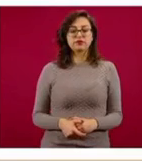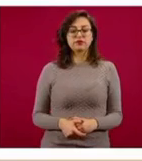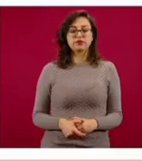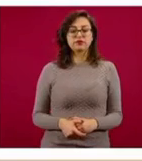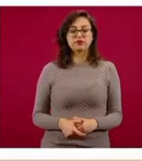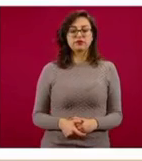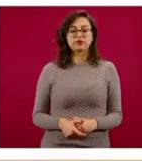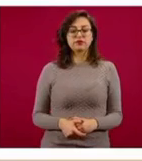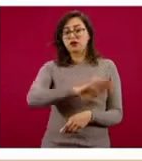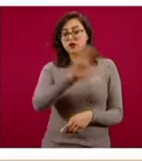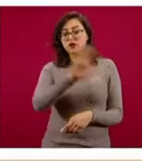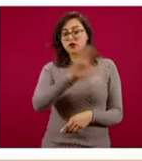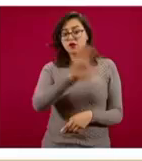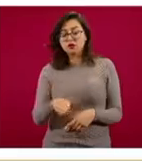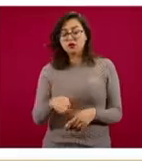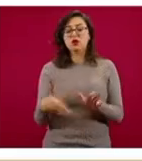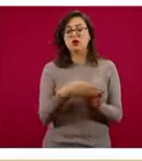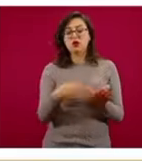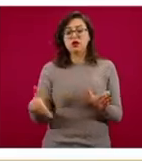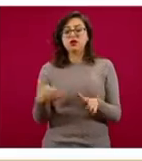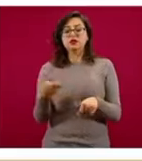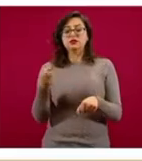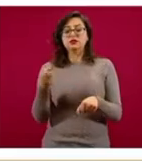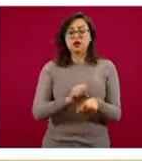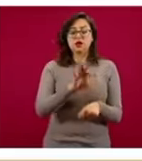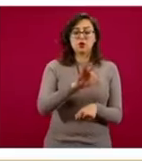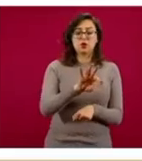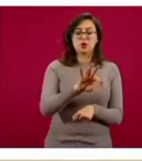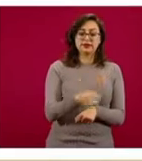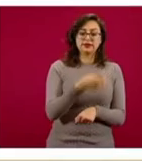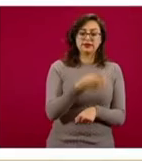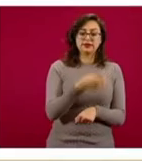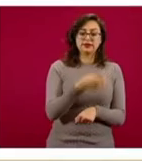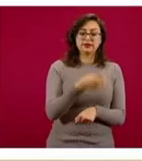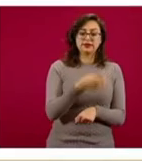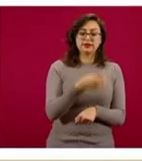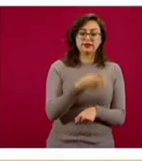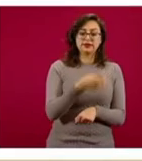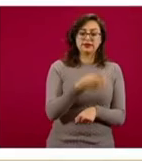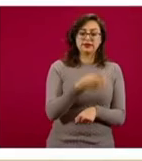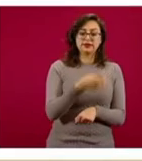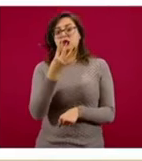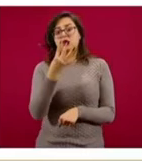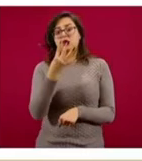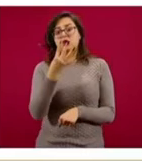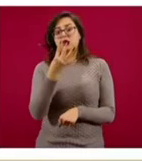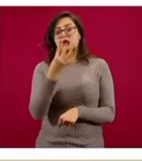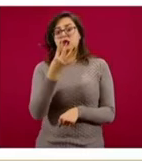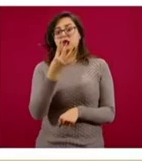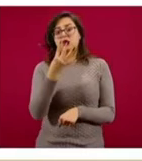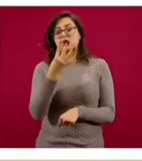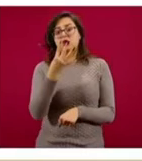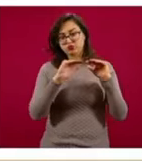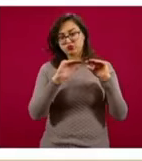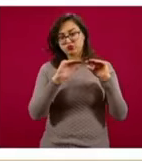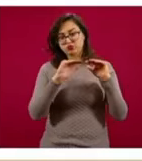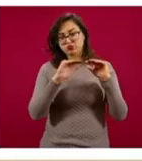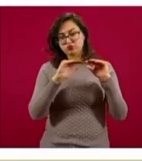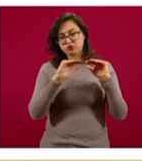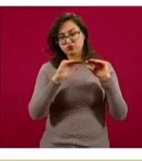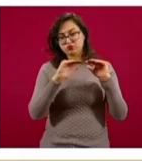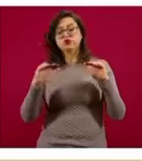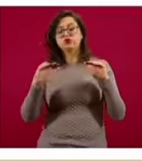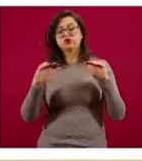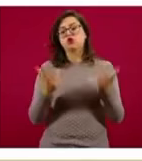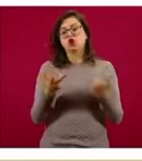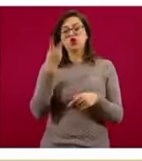43 y 44, que fueron las semanas previas, habíamos alcanzado un comportamiento de meseta, de estabilidad,